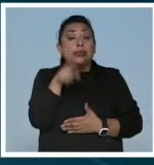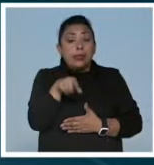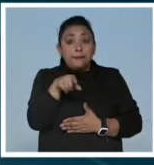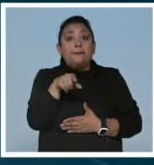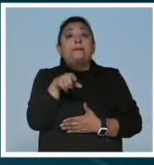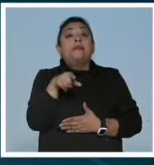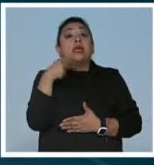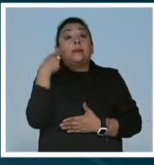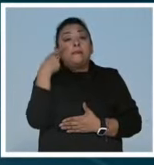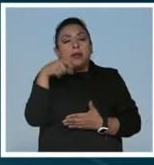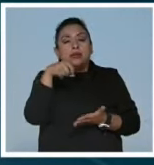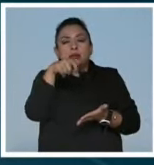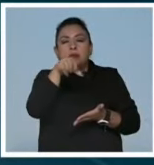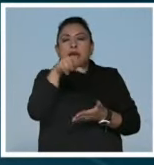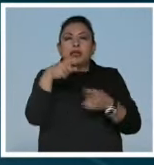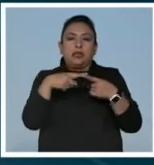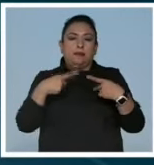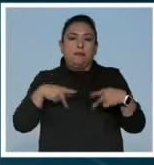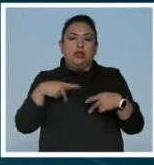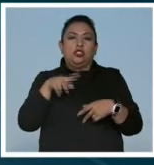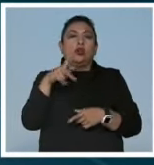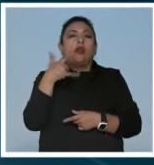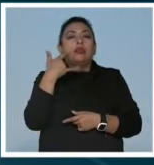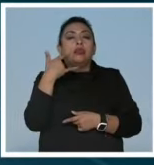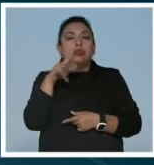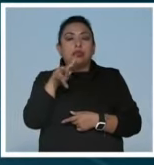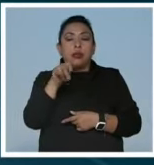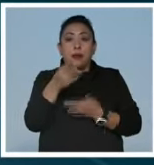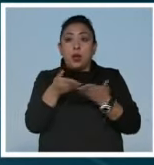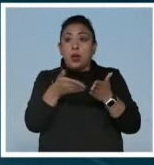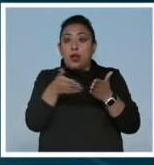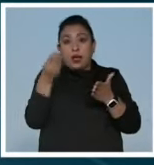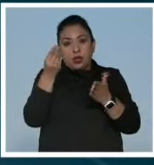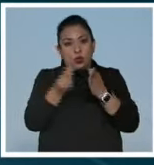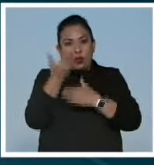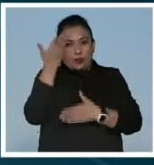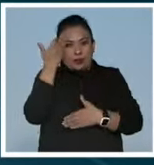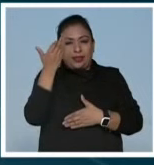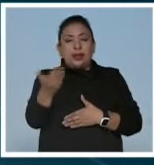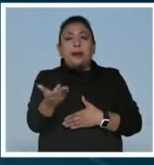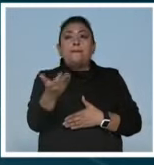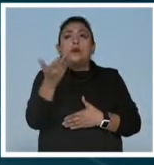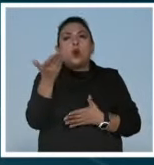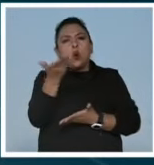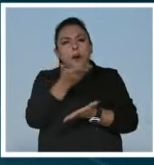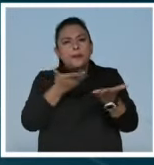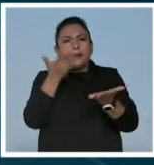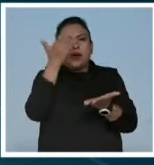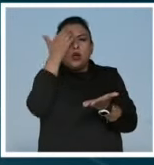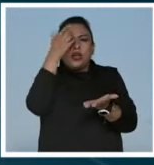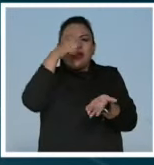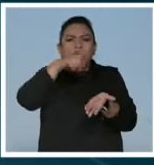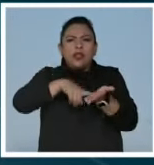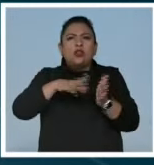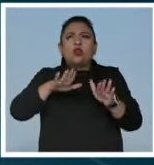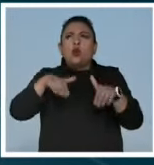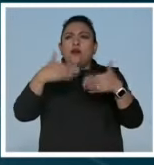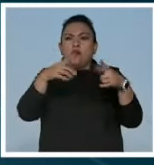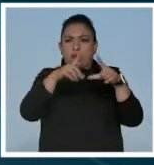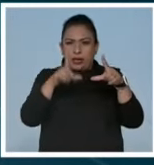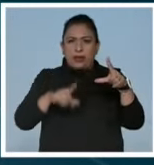ha sembrado semilla en los televidentes. Es por esto que en esta nueva temporada continuará compartiendo el conocimiento que se genera dentro y fuera del